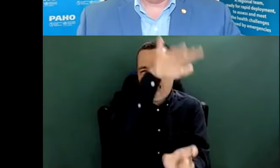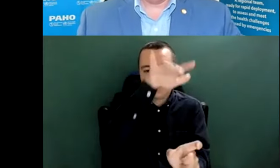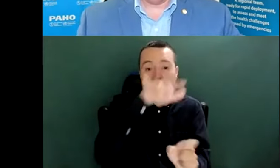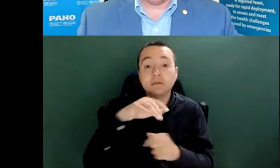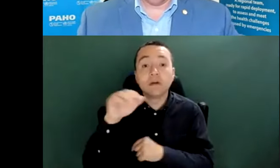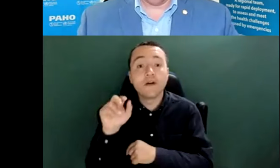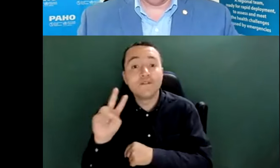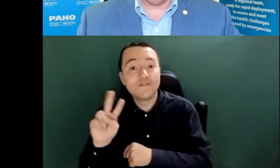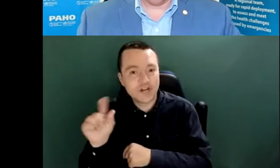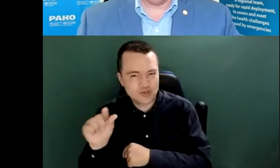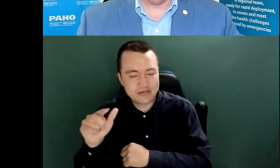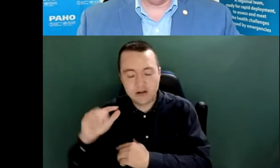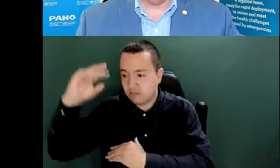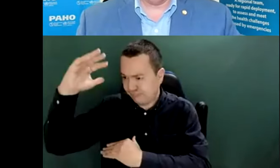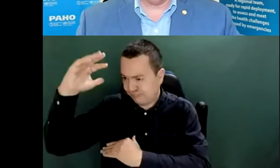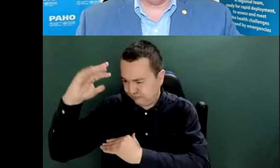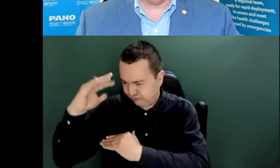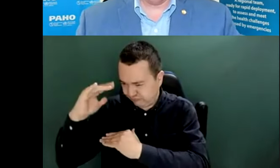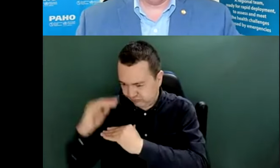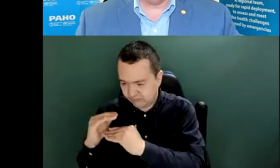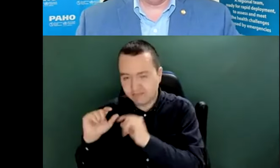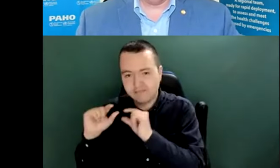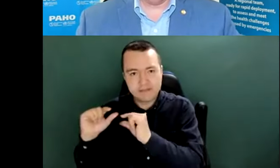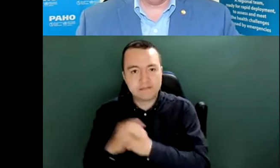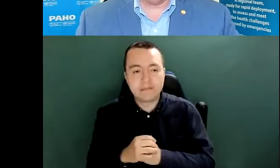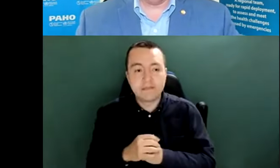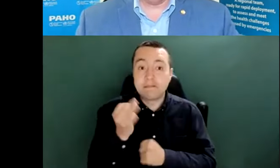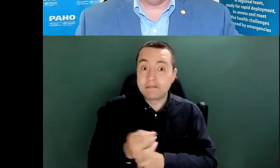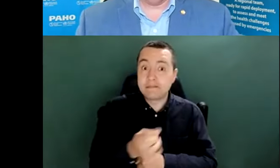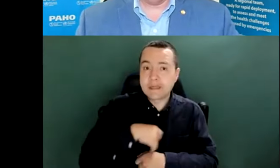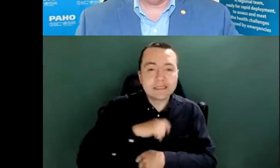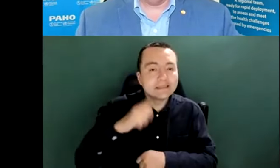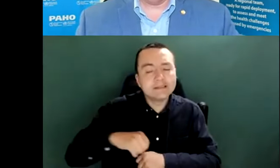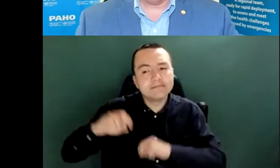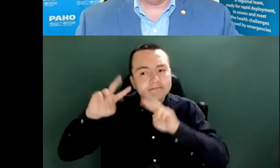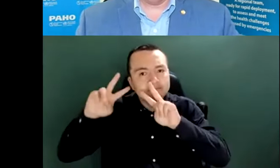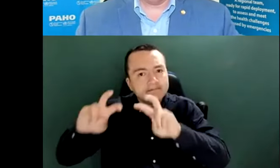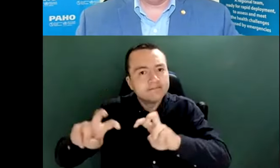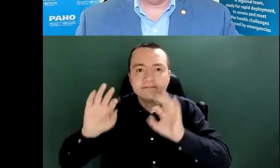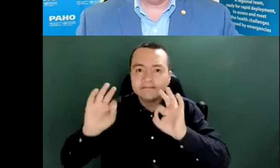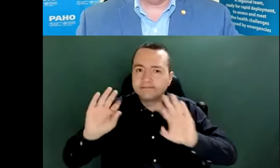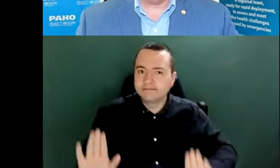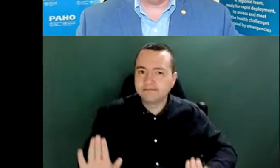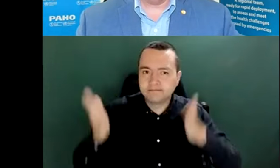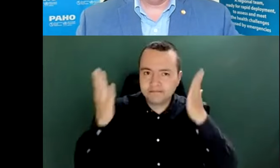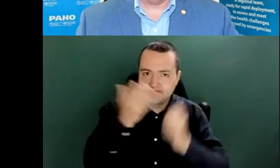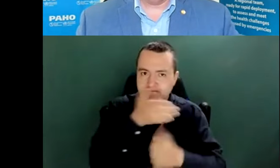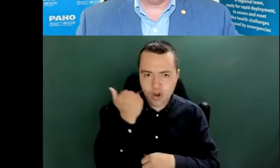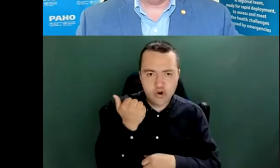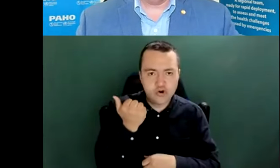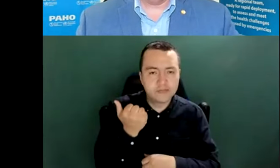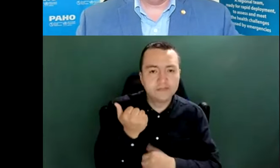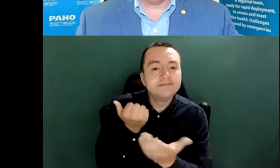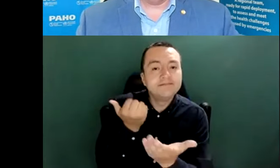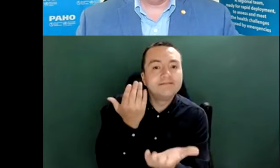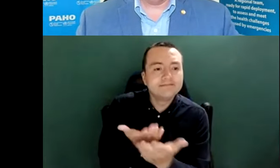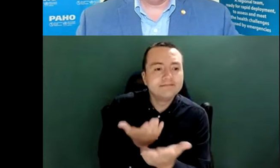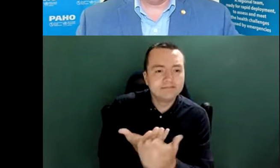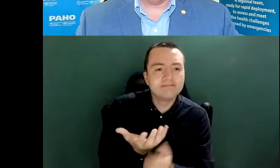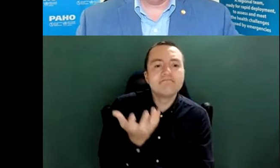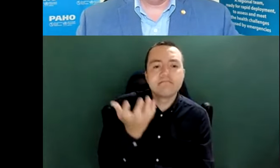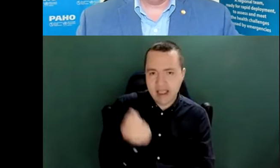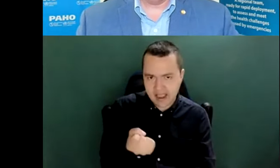reducir los resúmenes de Evidence8, tenemos que mejorarlos. Ya contenían las referencias, el enlace